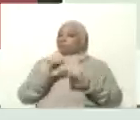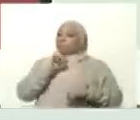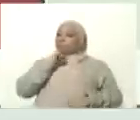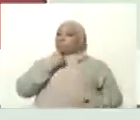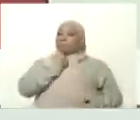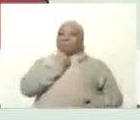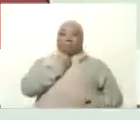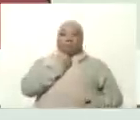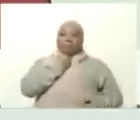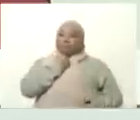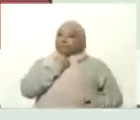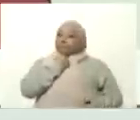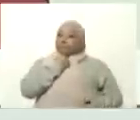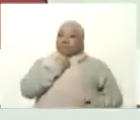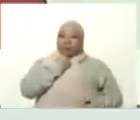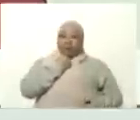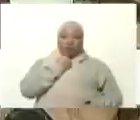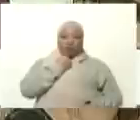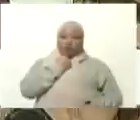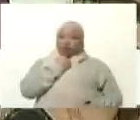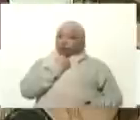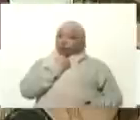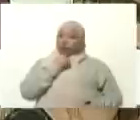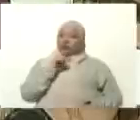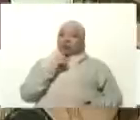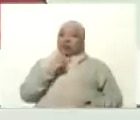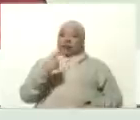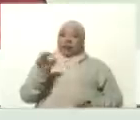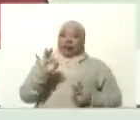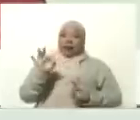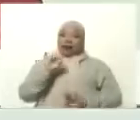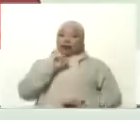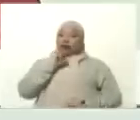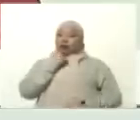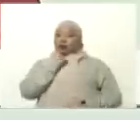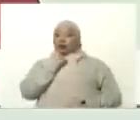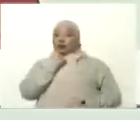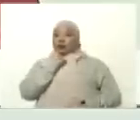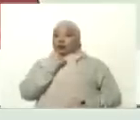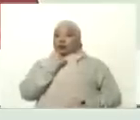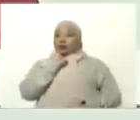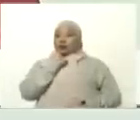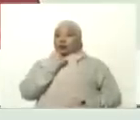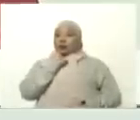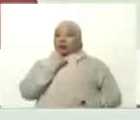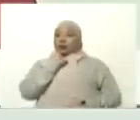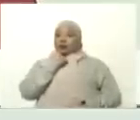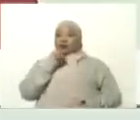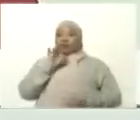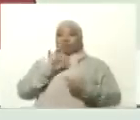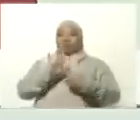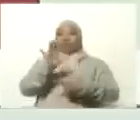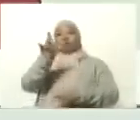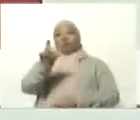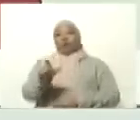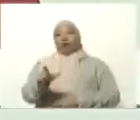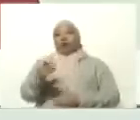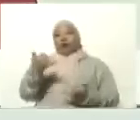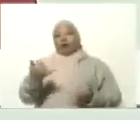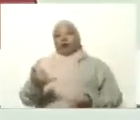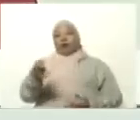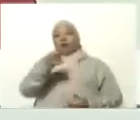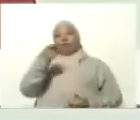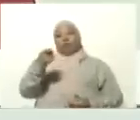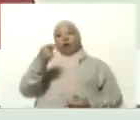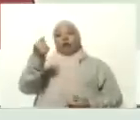Con eso te digo todo. Con eso te digo todo. Eso fue presentado de manera íntegra por el gobierno nacional. Y ahora ellos tienen que